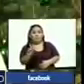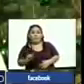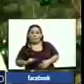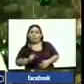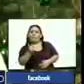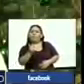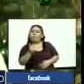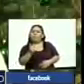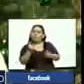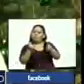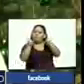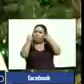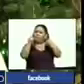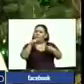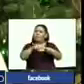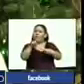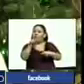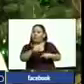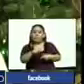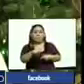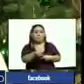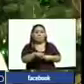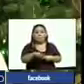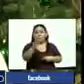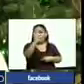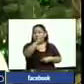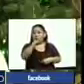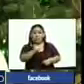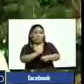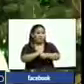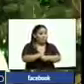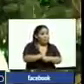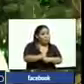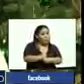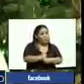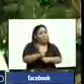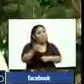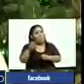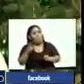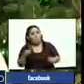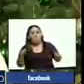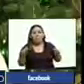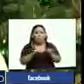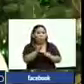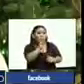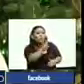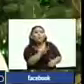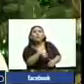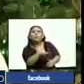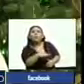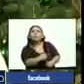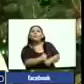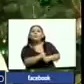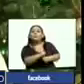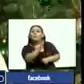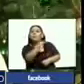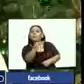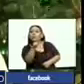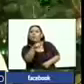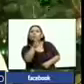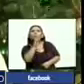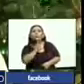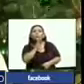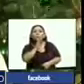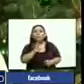el país es más inseguro o igualmente inseguro que el país de origen tuyo para los hondureños lo que está